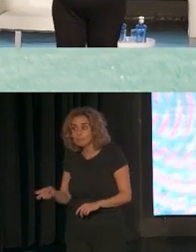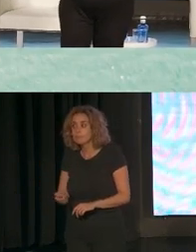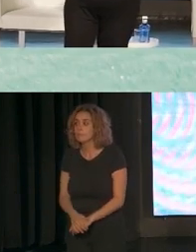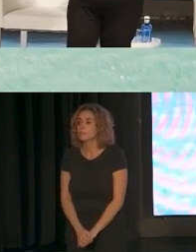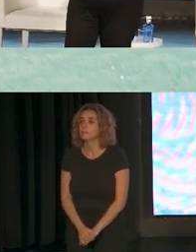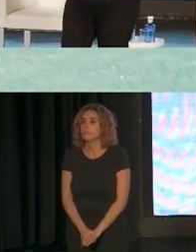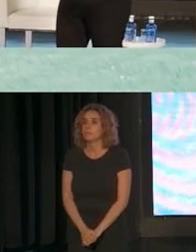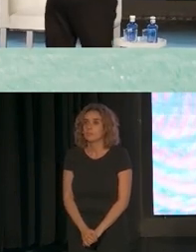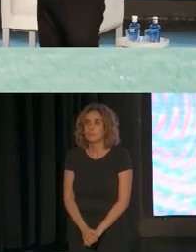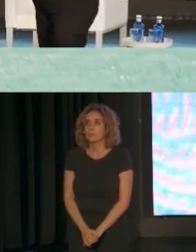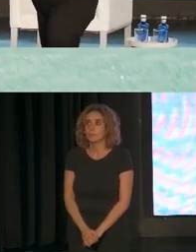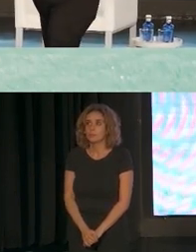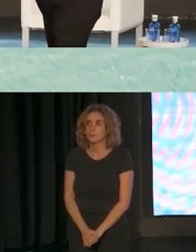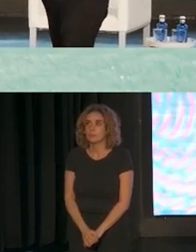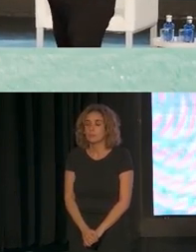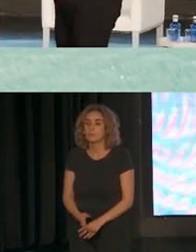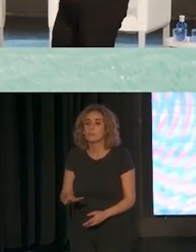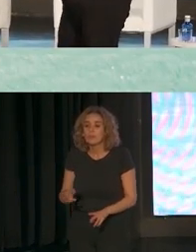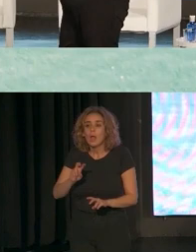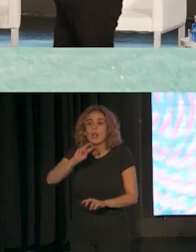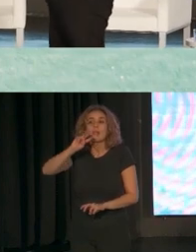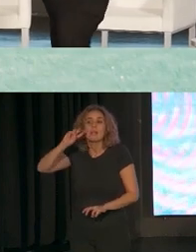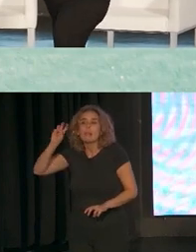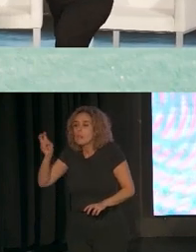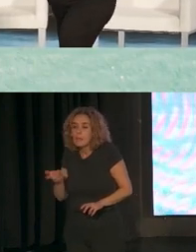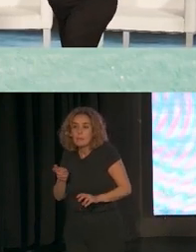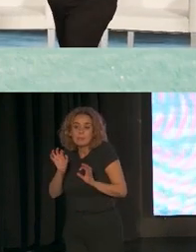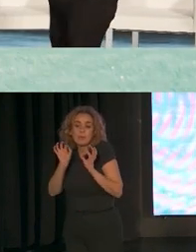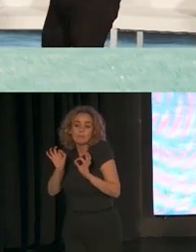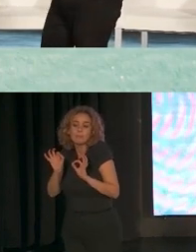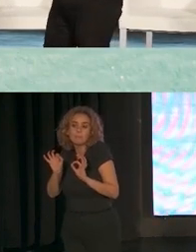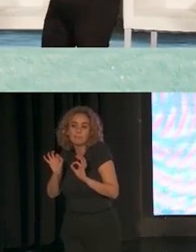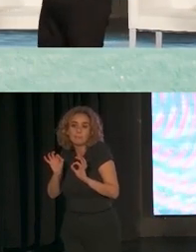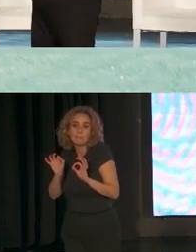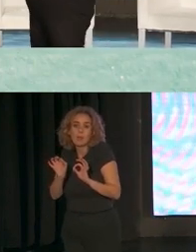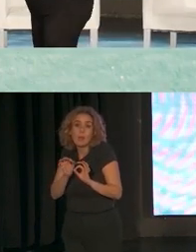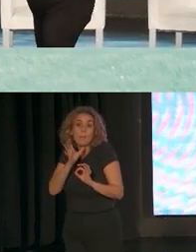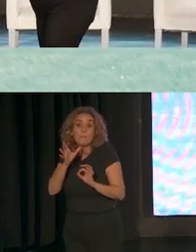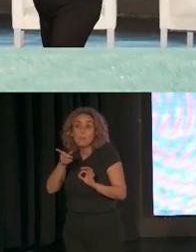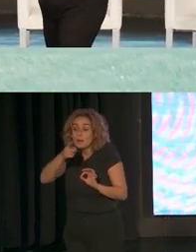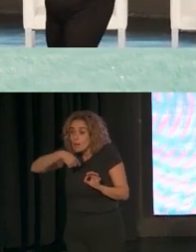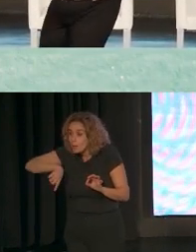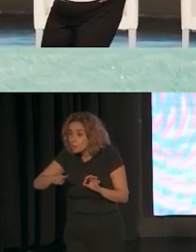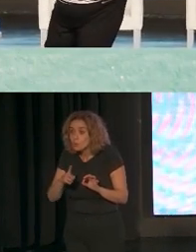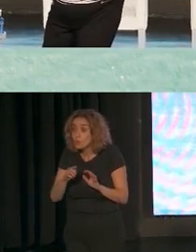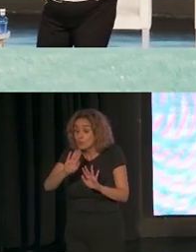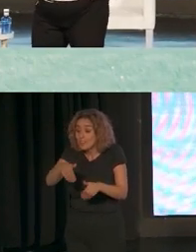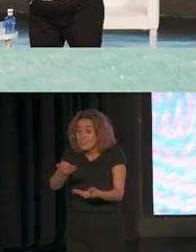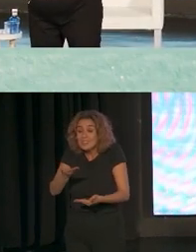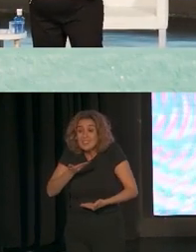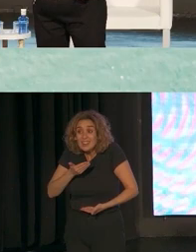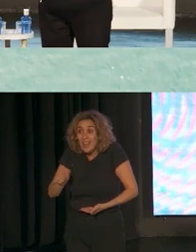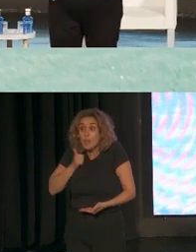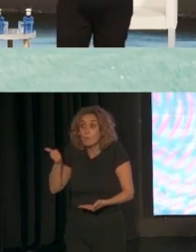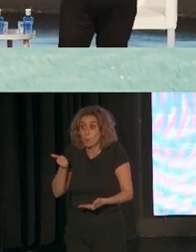eh No los trae la diversidad porque sí para que podamos aprovechar Ese regalo y